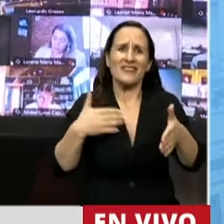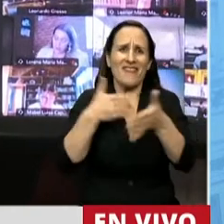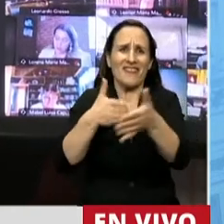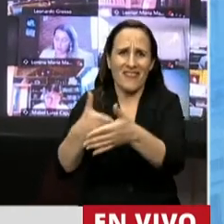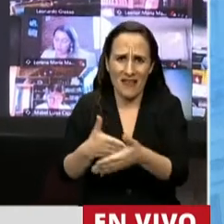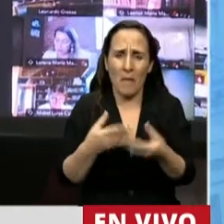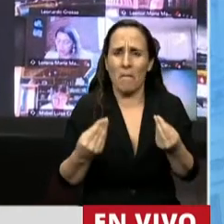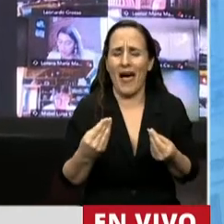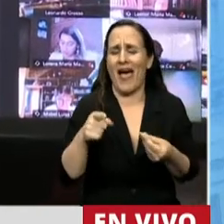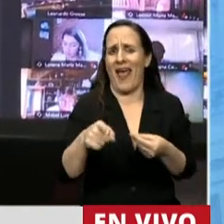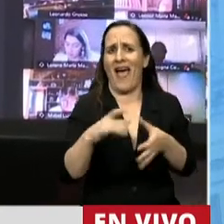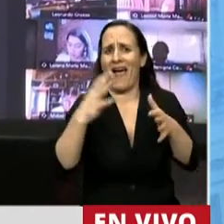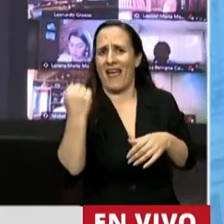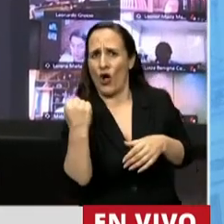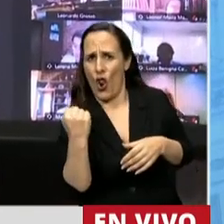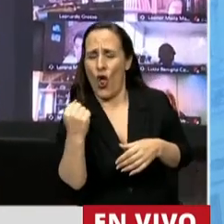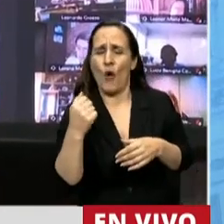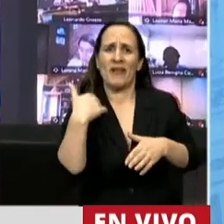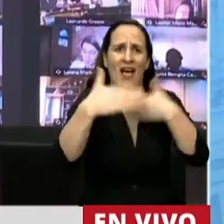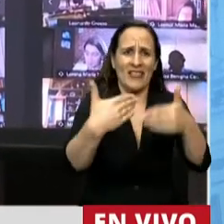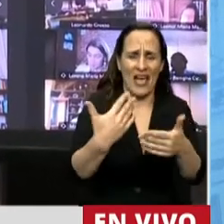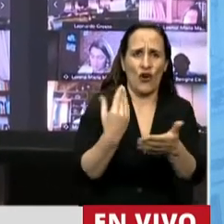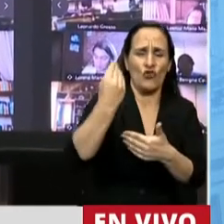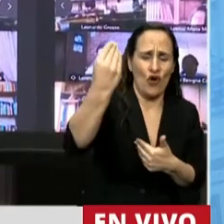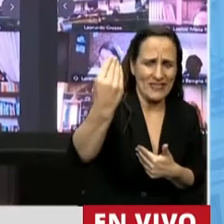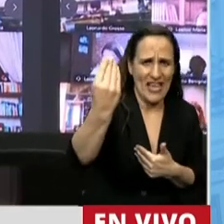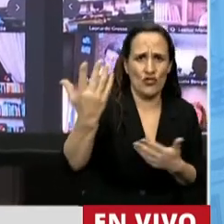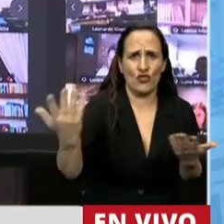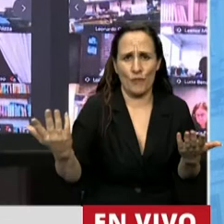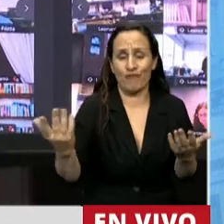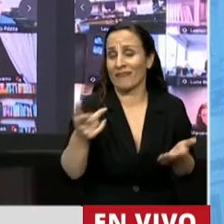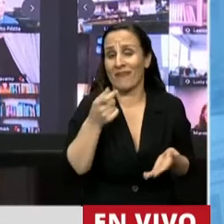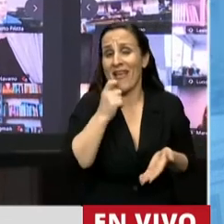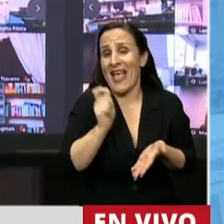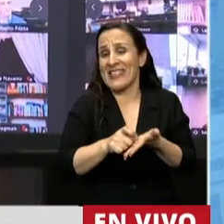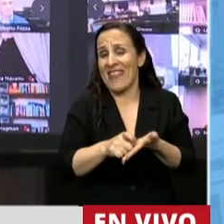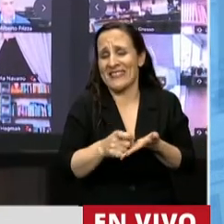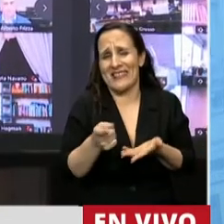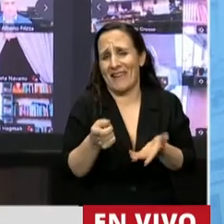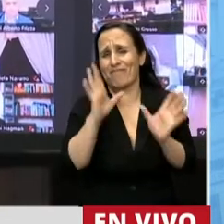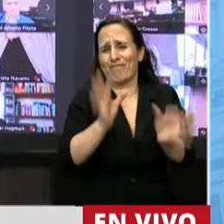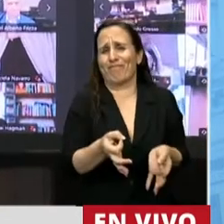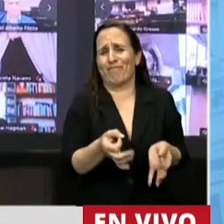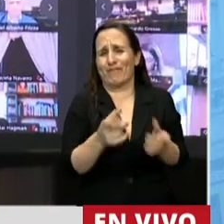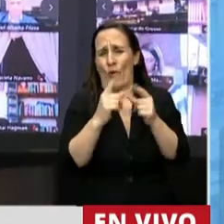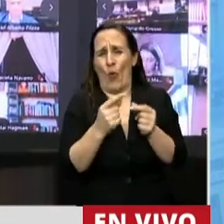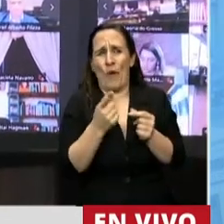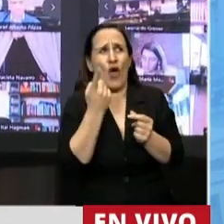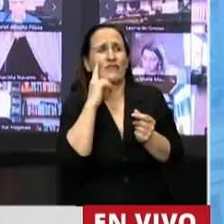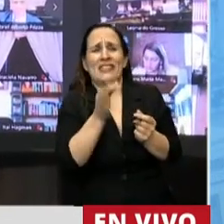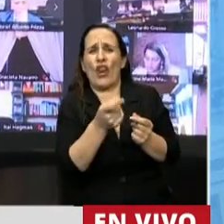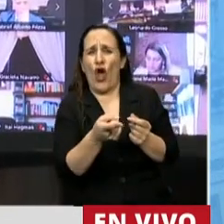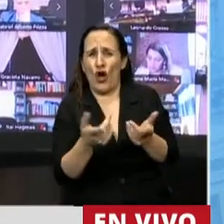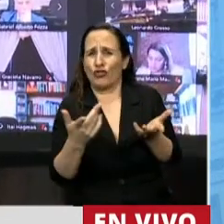autonomía económica. Las estadísticas muestran que estamos expuestas y que es una problemática que se apoya en estructuras